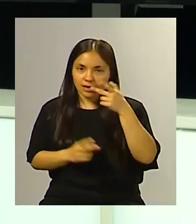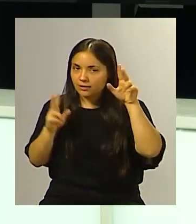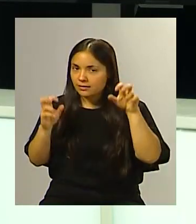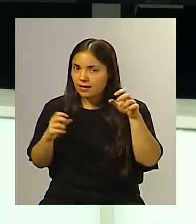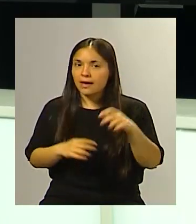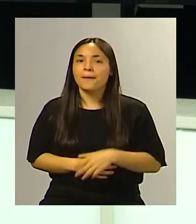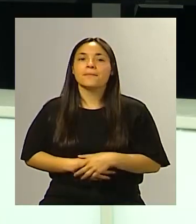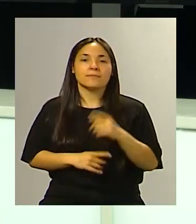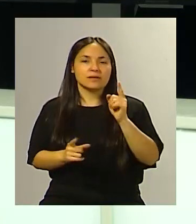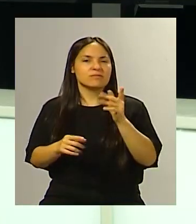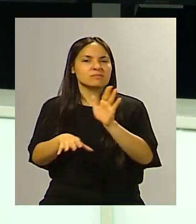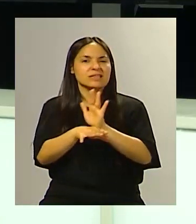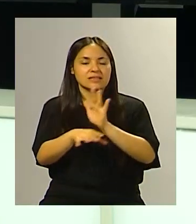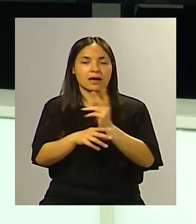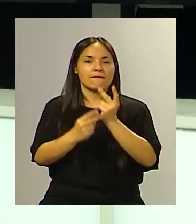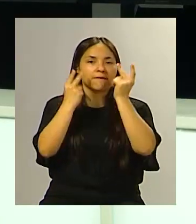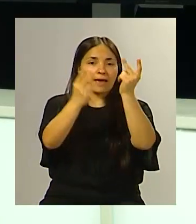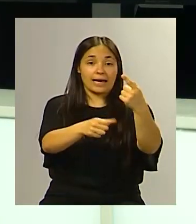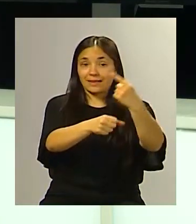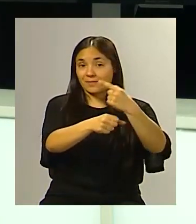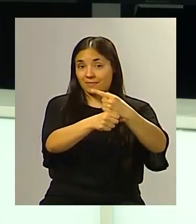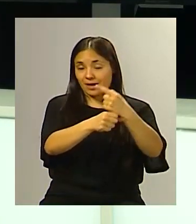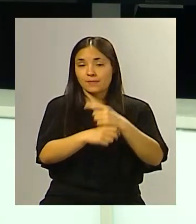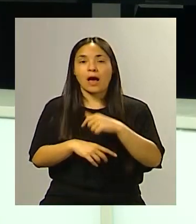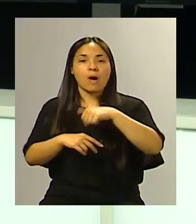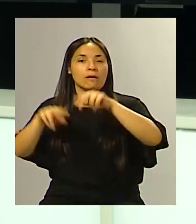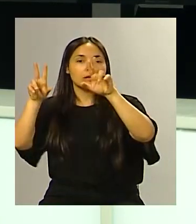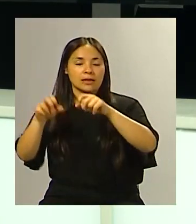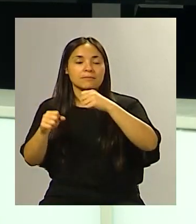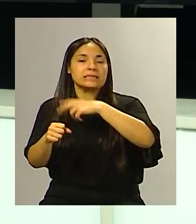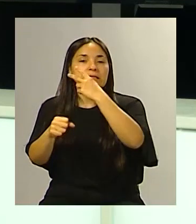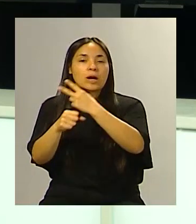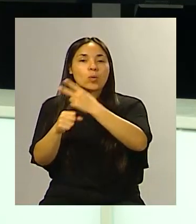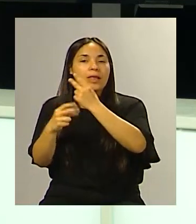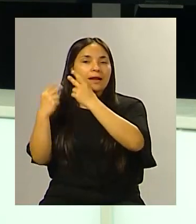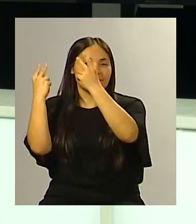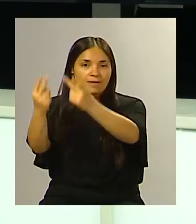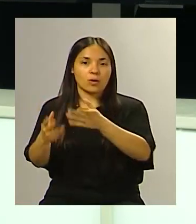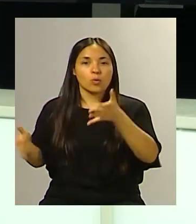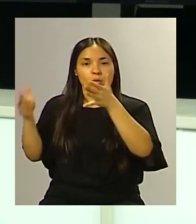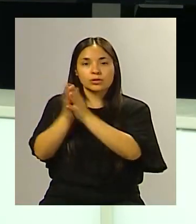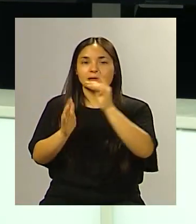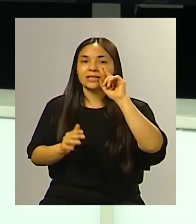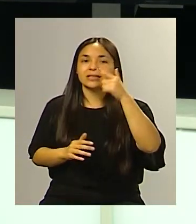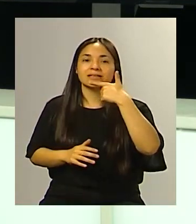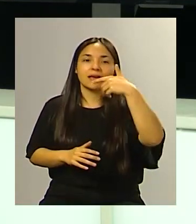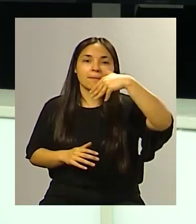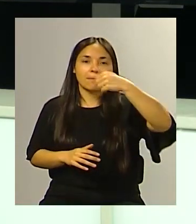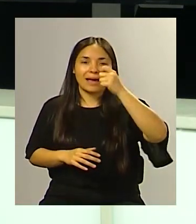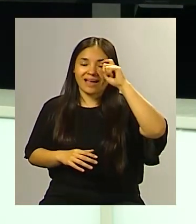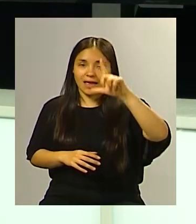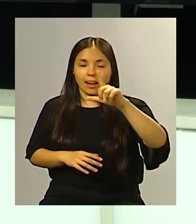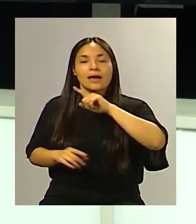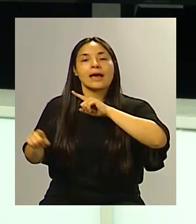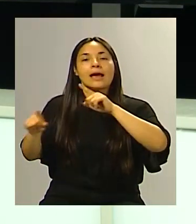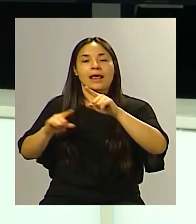que significa el viaje de primaria, pero vamos a ir al tema de los viajes de secundaria y lo hacemos con Ismael Jereduz, que es gerente de la